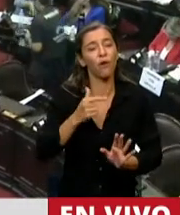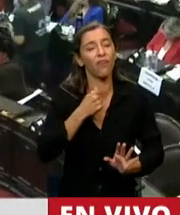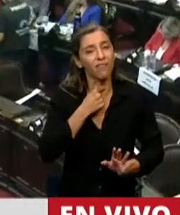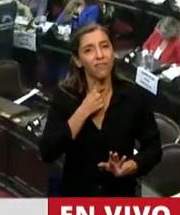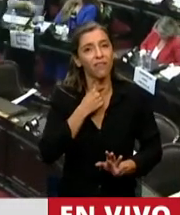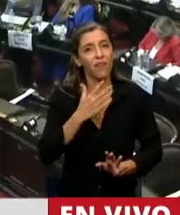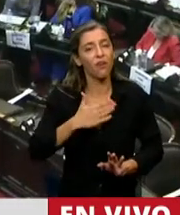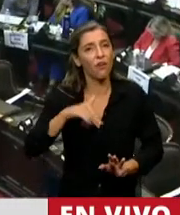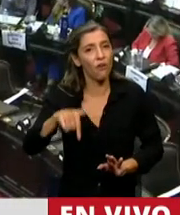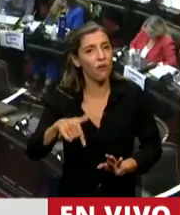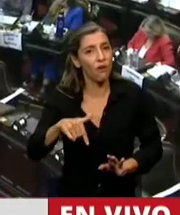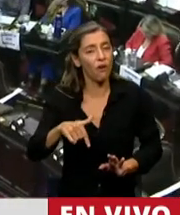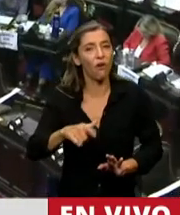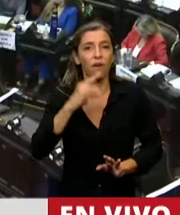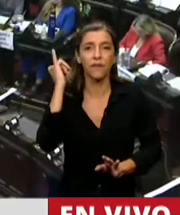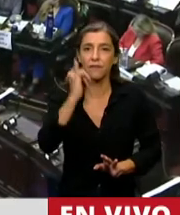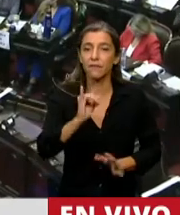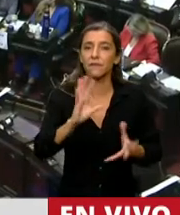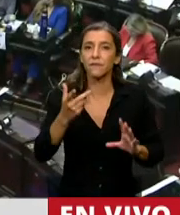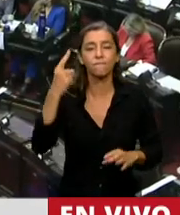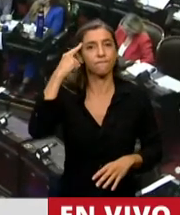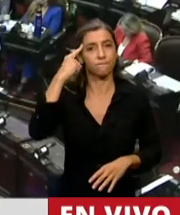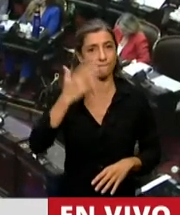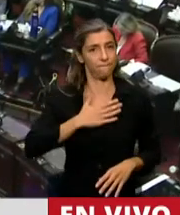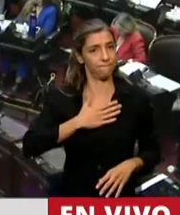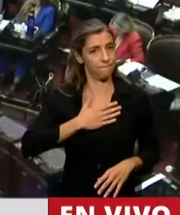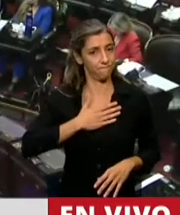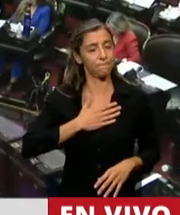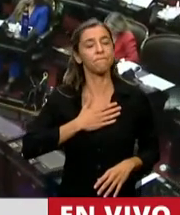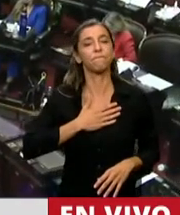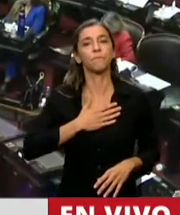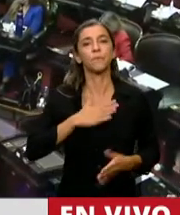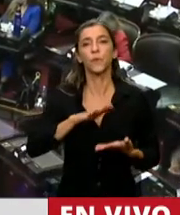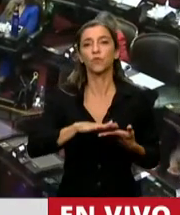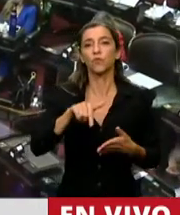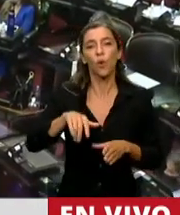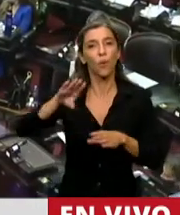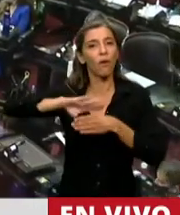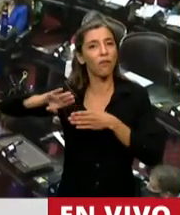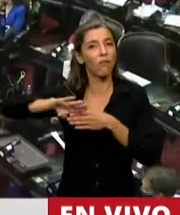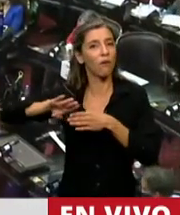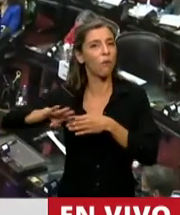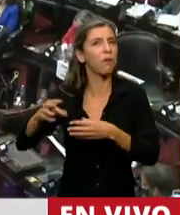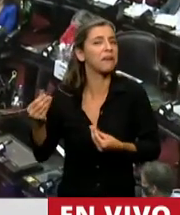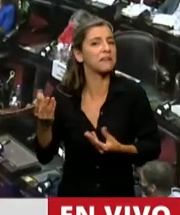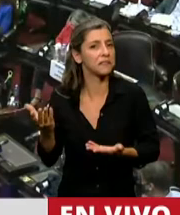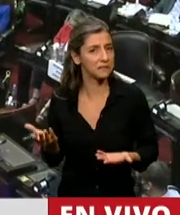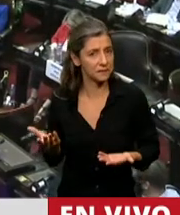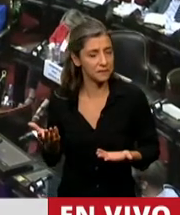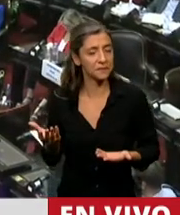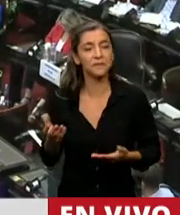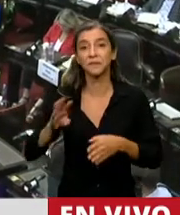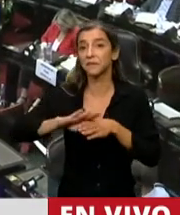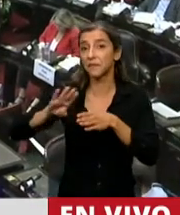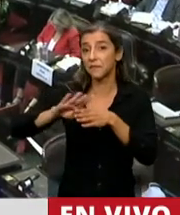expresar sobre lo que yo pienso sobre lo que es la deuda. La deuda que